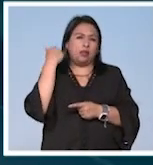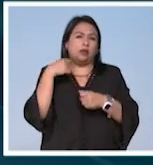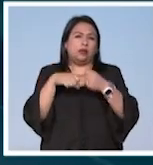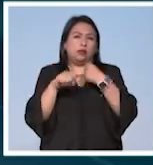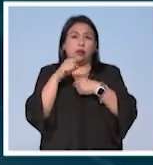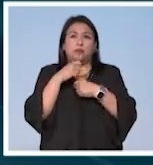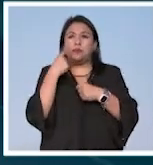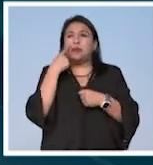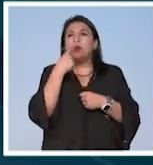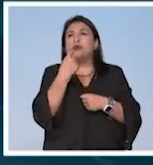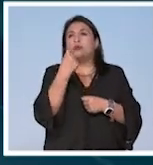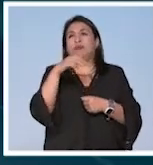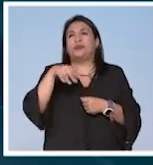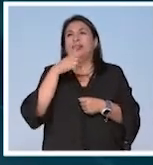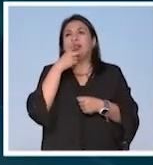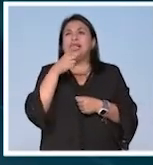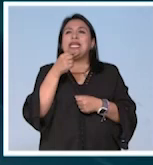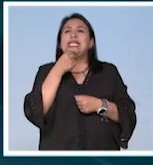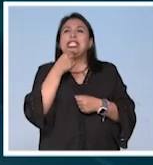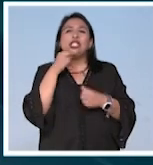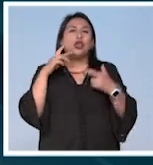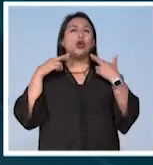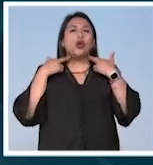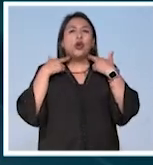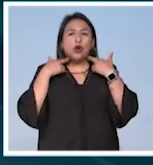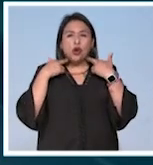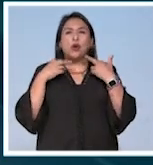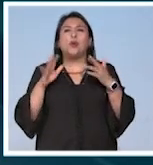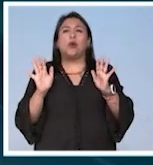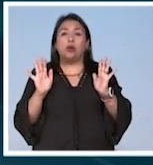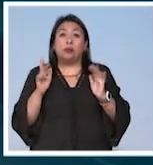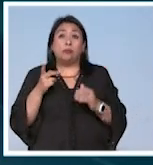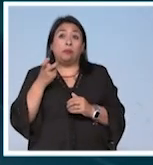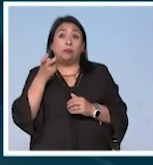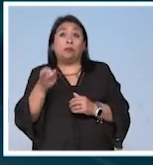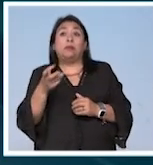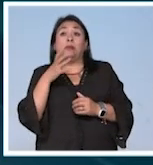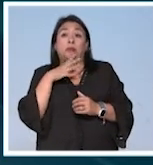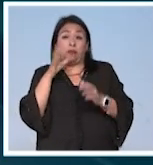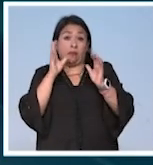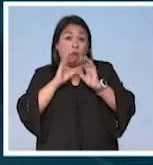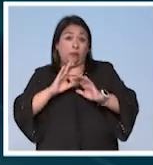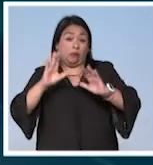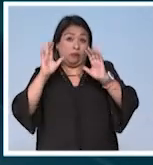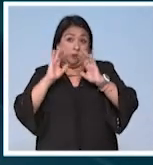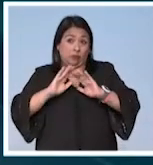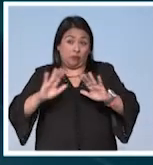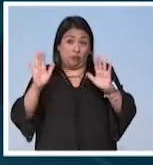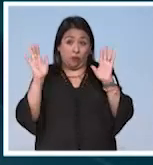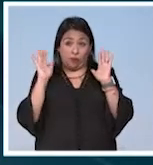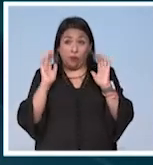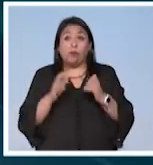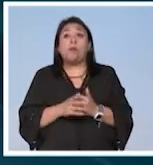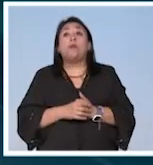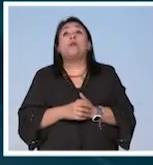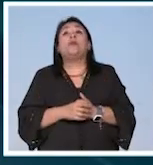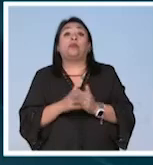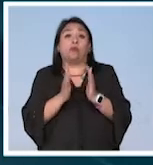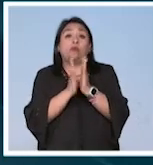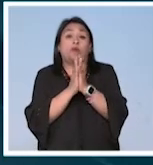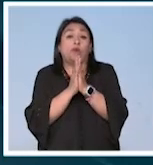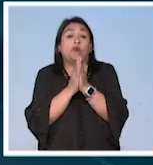una de las piezas que mencionaba Rafa el niño robot eh Y bueno pues te hayan surgido cancioneros por ejemplo y